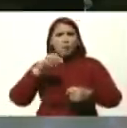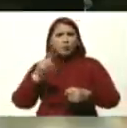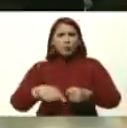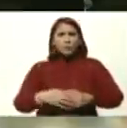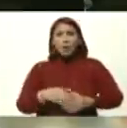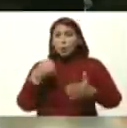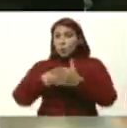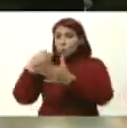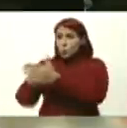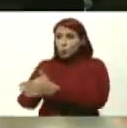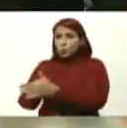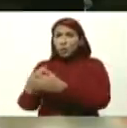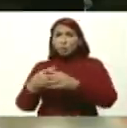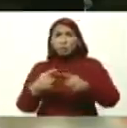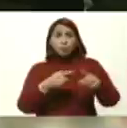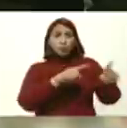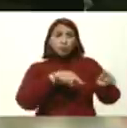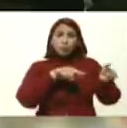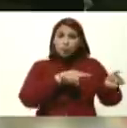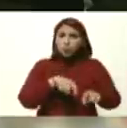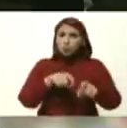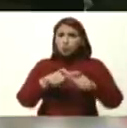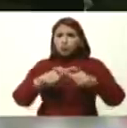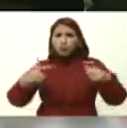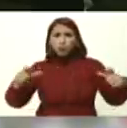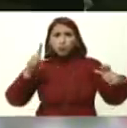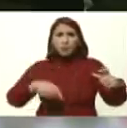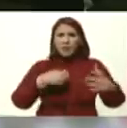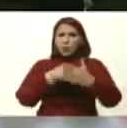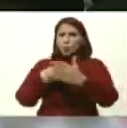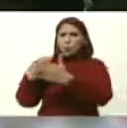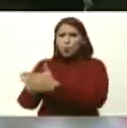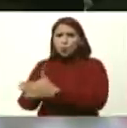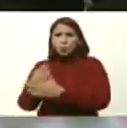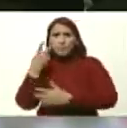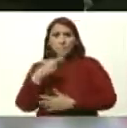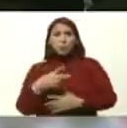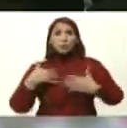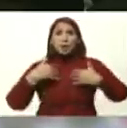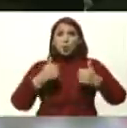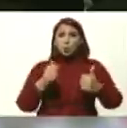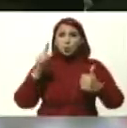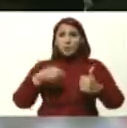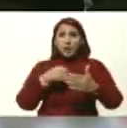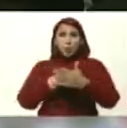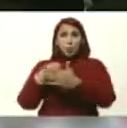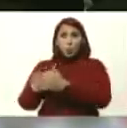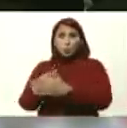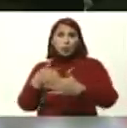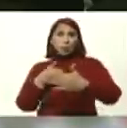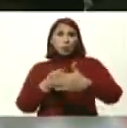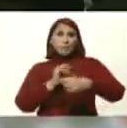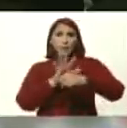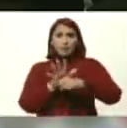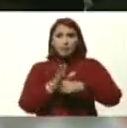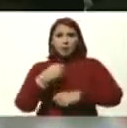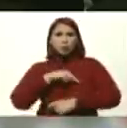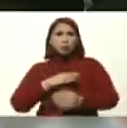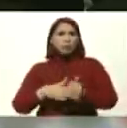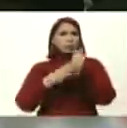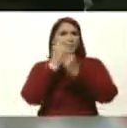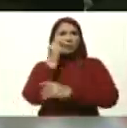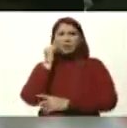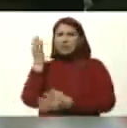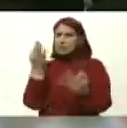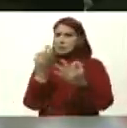por la agricultura expansiva, en la lucha por la salud y la lucha contra la pandemia. Nuestros líderes y